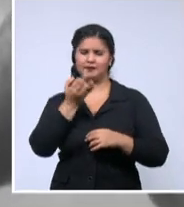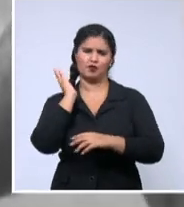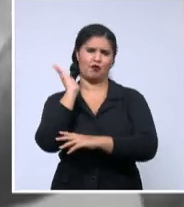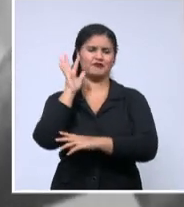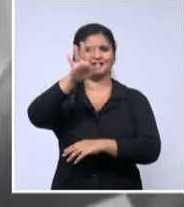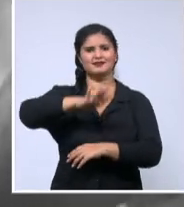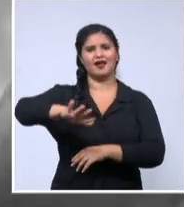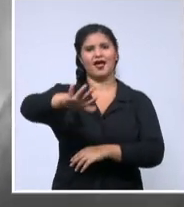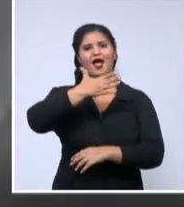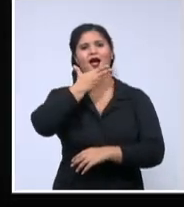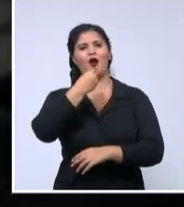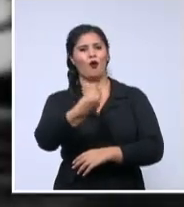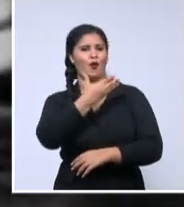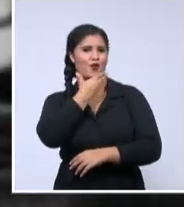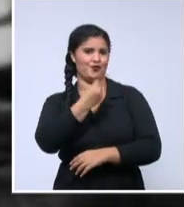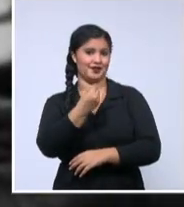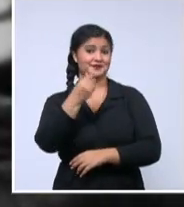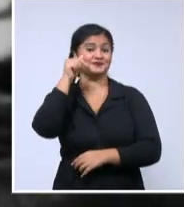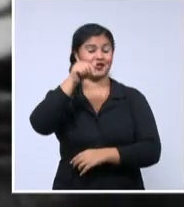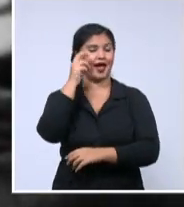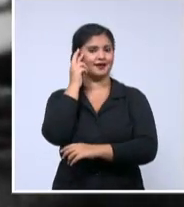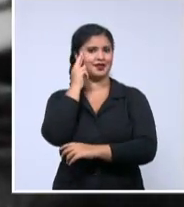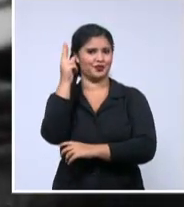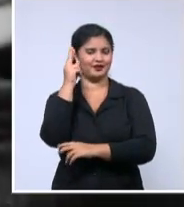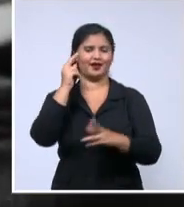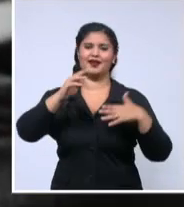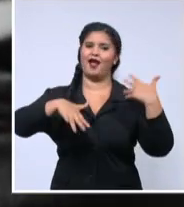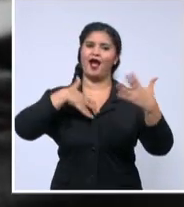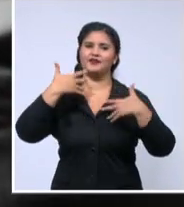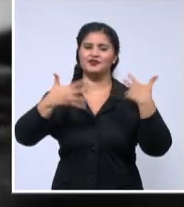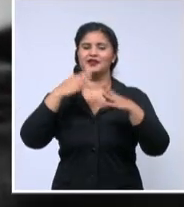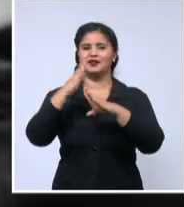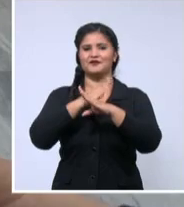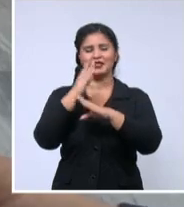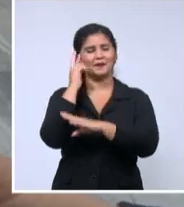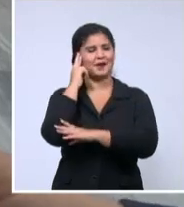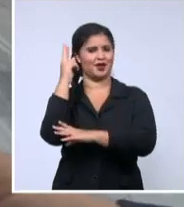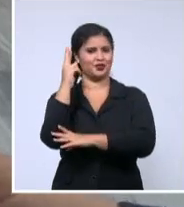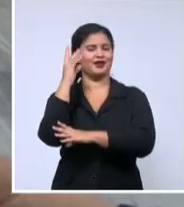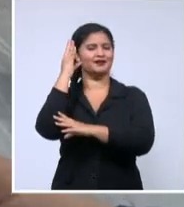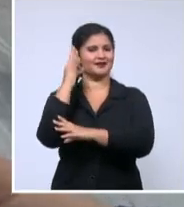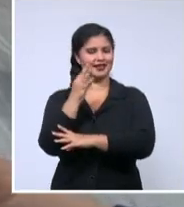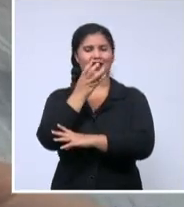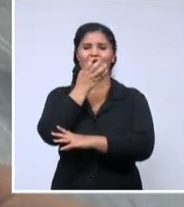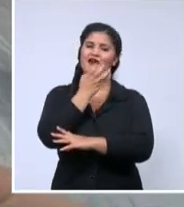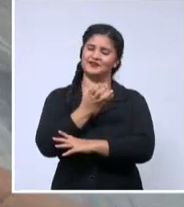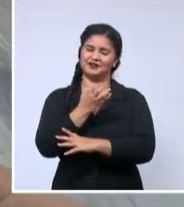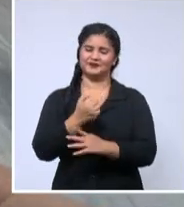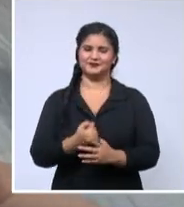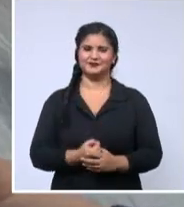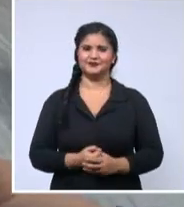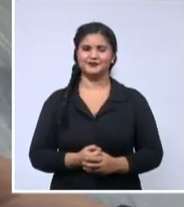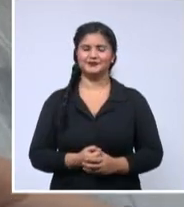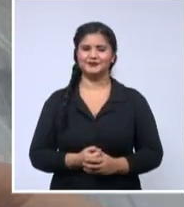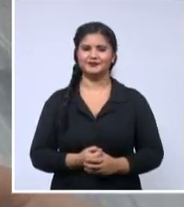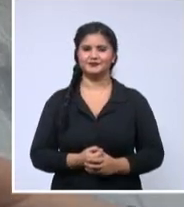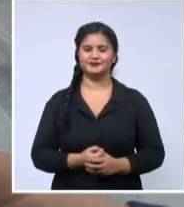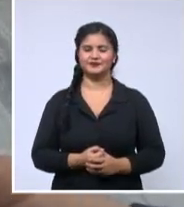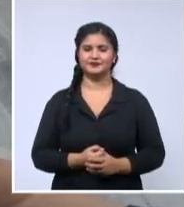de homenaje darán sentido a algunas de las actividades en recordación al comandante en jefe. El encuentro Ideas que son Banderas se